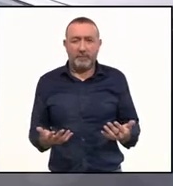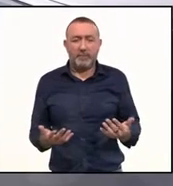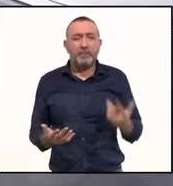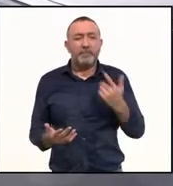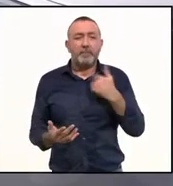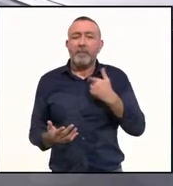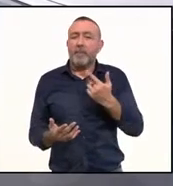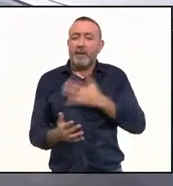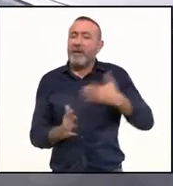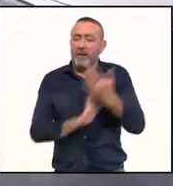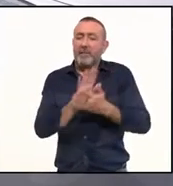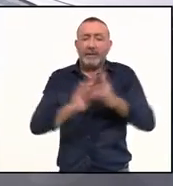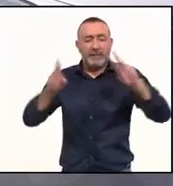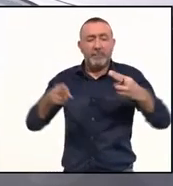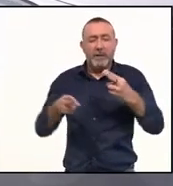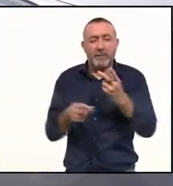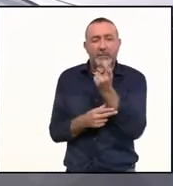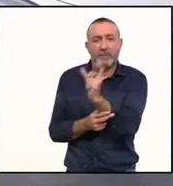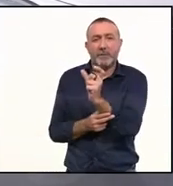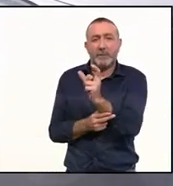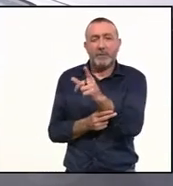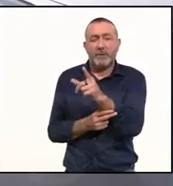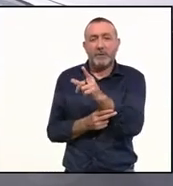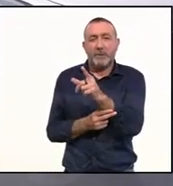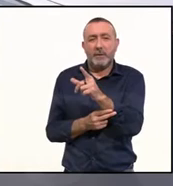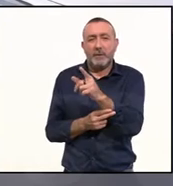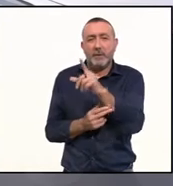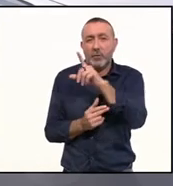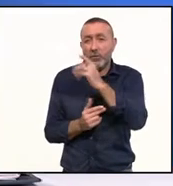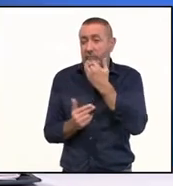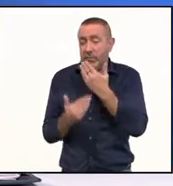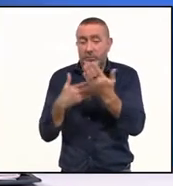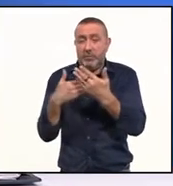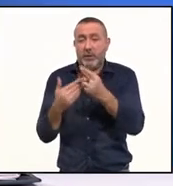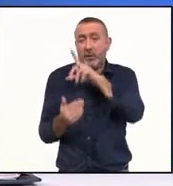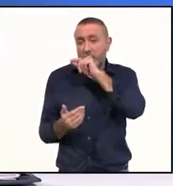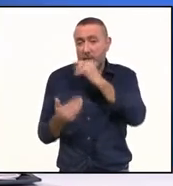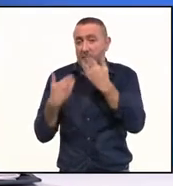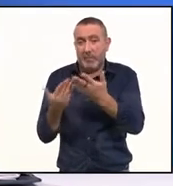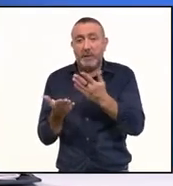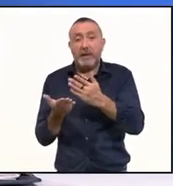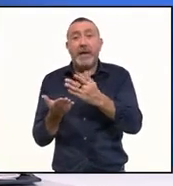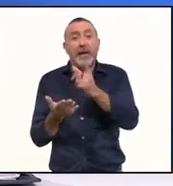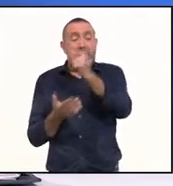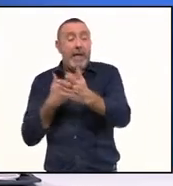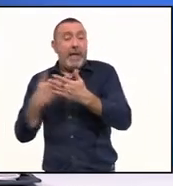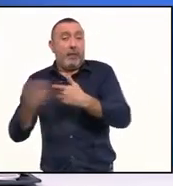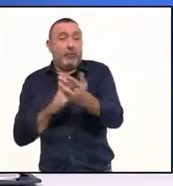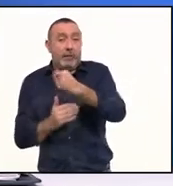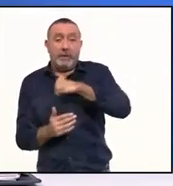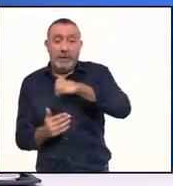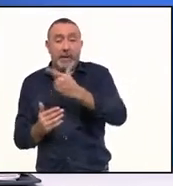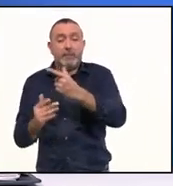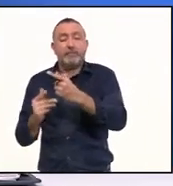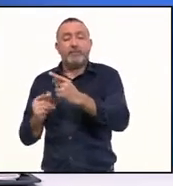pasar a ver que yo todavía con los autores que no digo maltratadores con los autores que tienen medida y